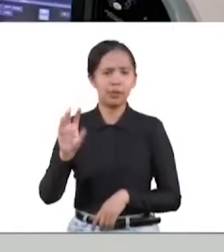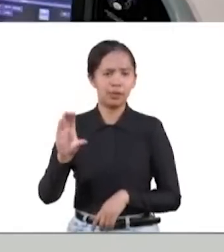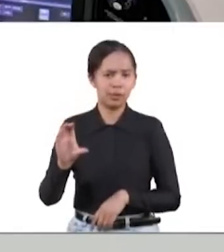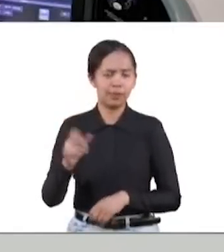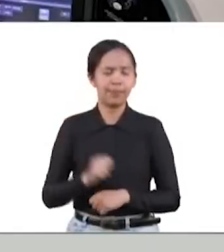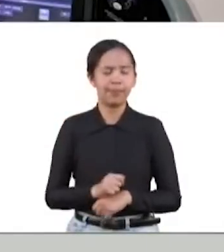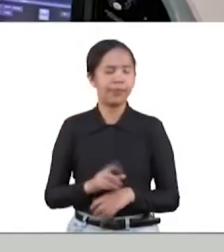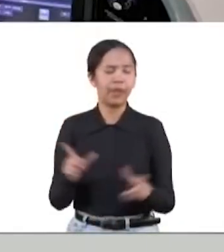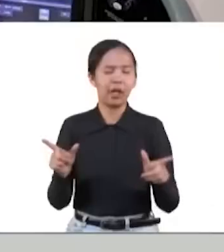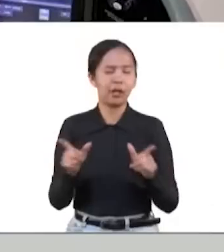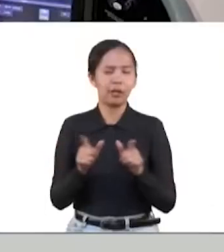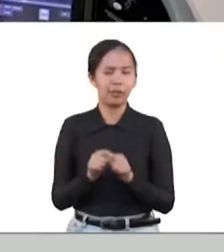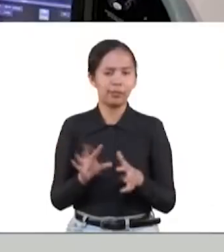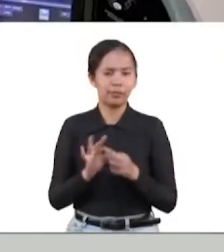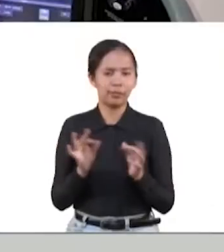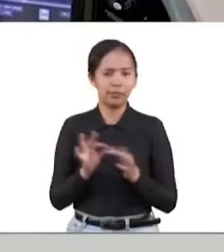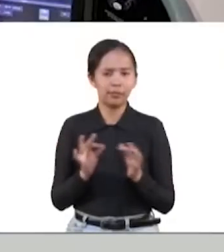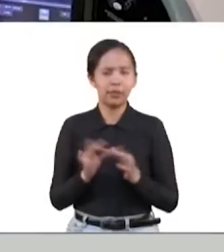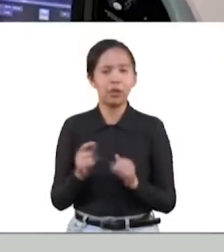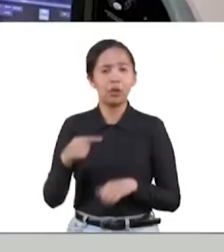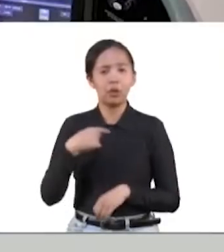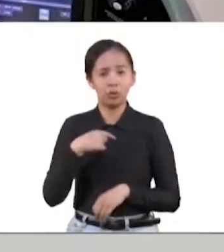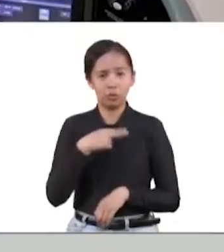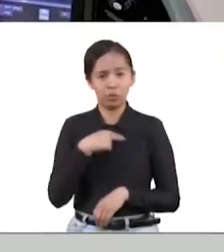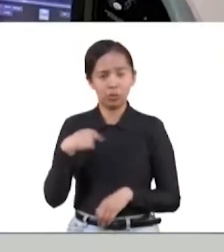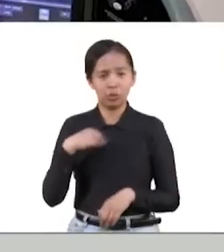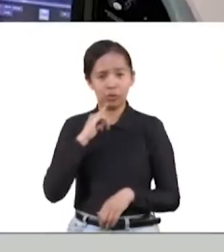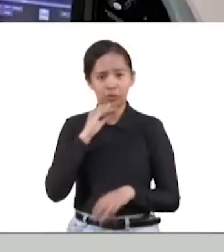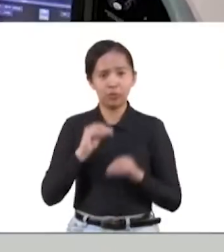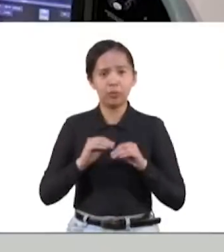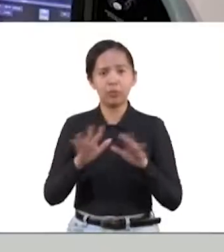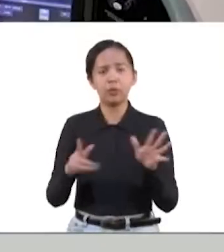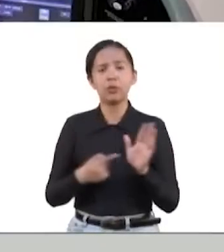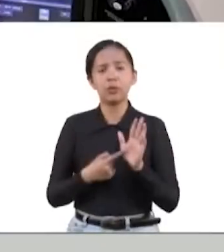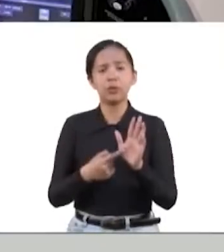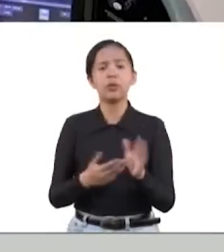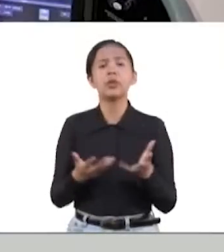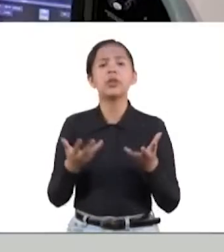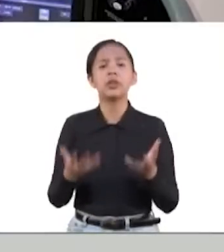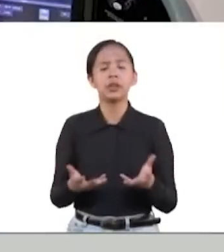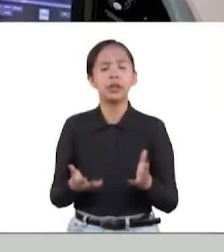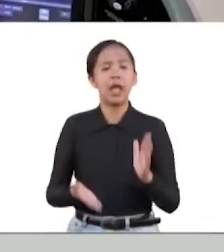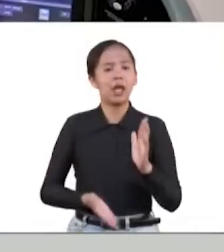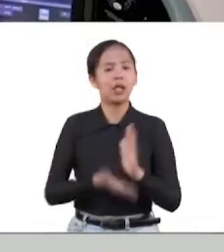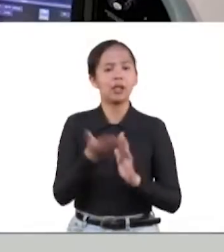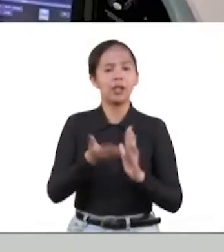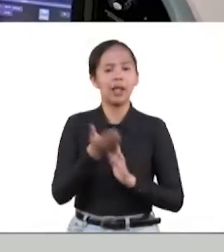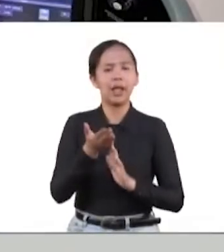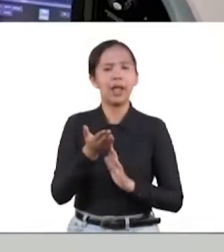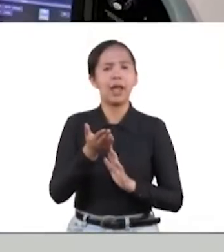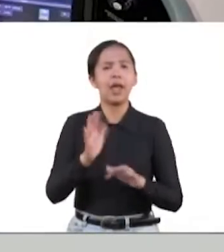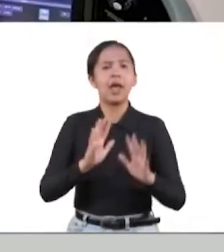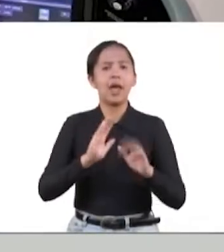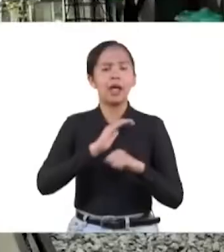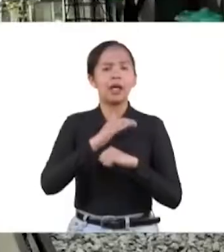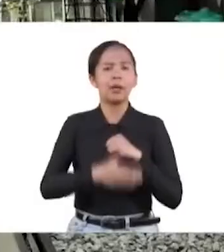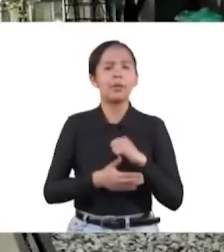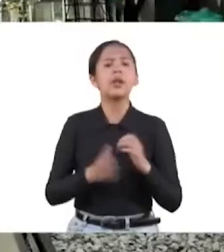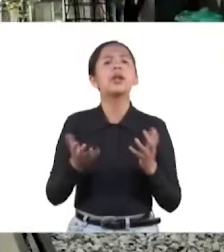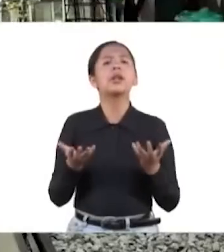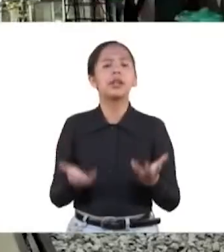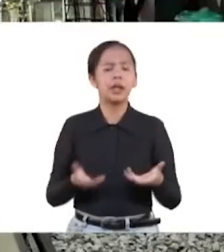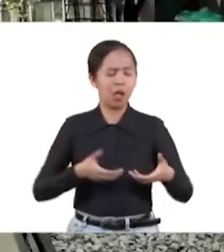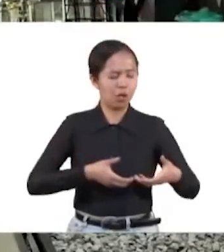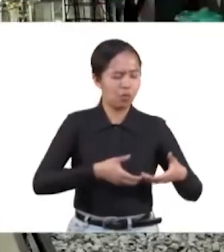En resumen, lo que hoy informamos es la conclusión de la obra civil de las instalaciones del sistema de vía, la reparación de